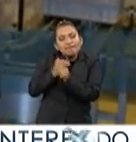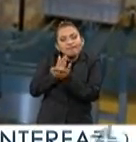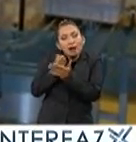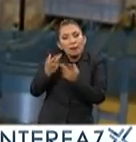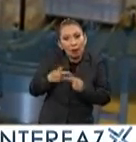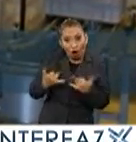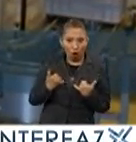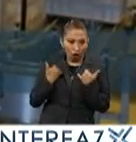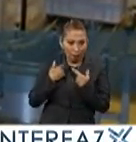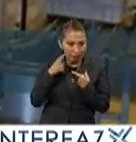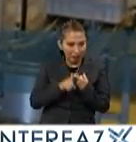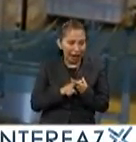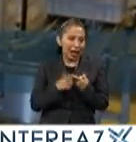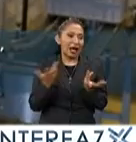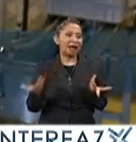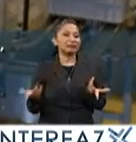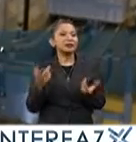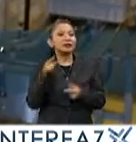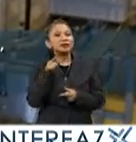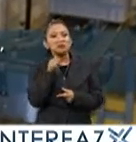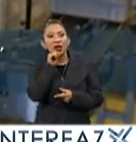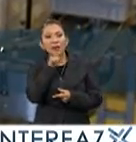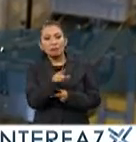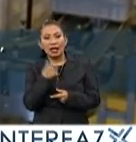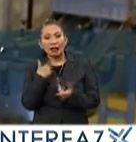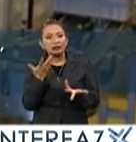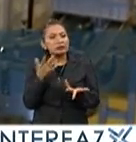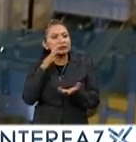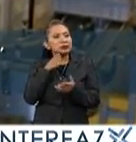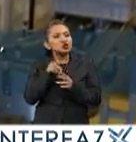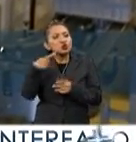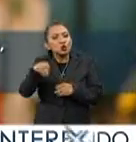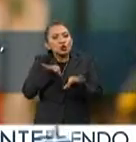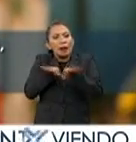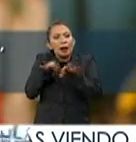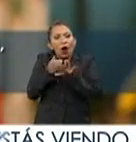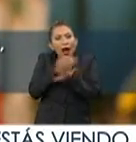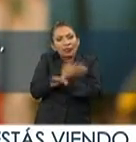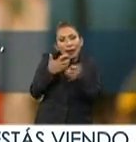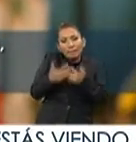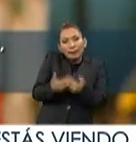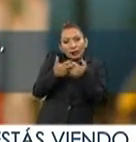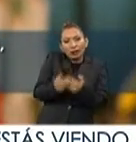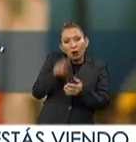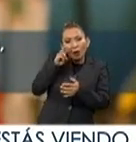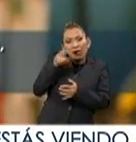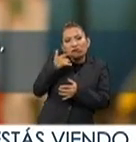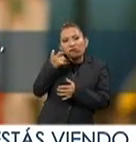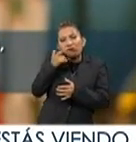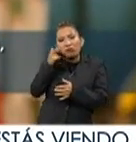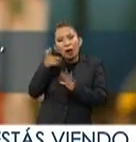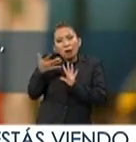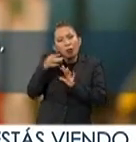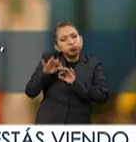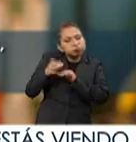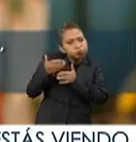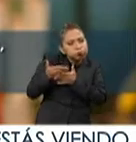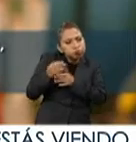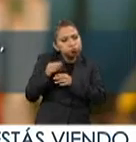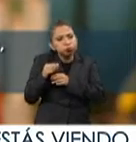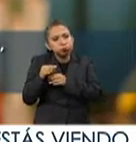and the young people or the people following it, it leads to employment. And for the enterprises, it actually leads to